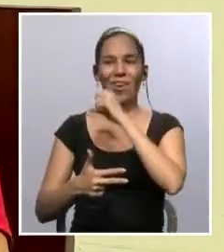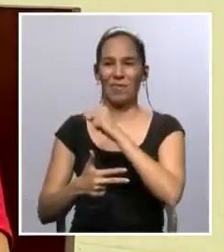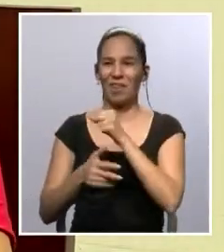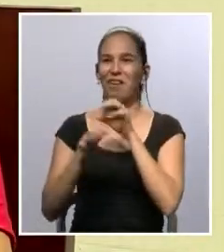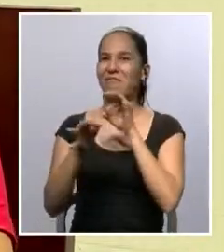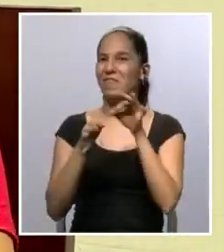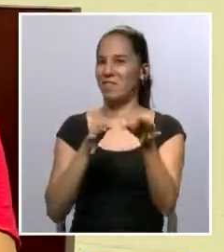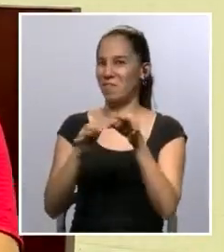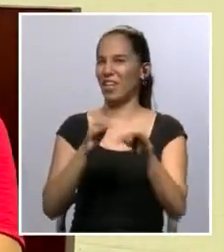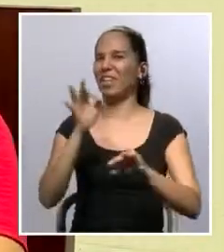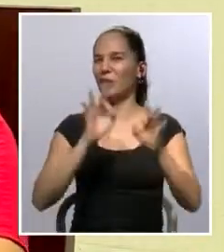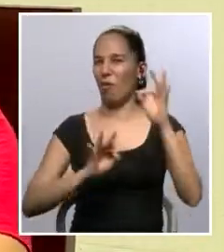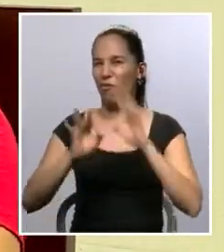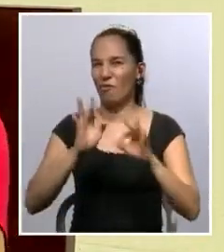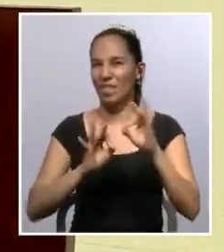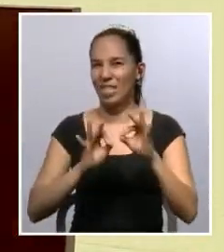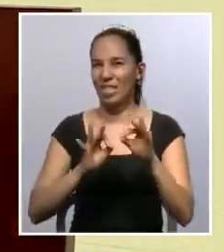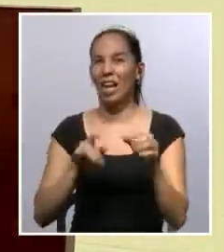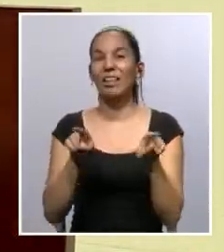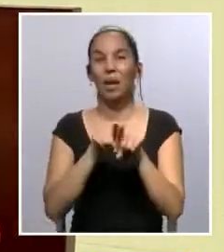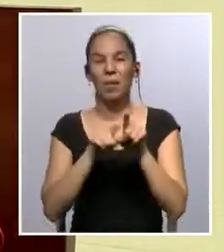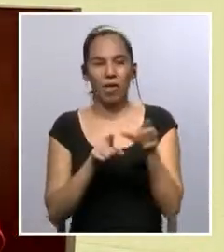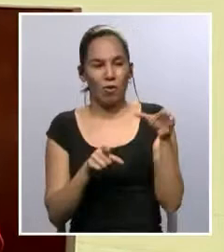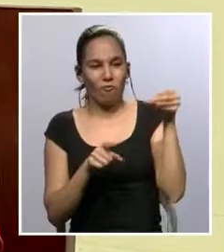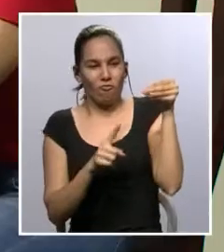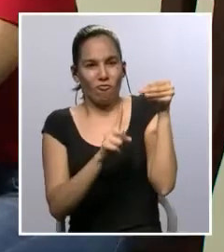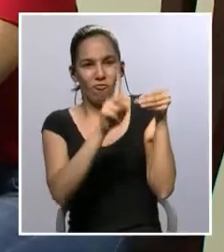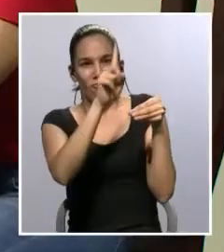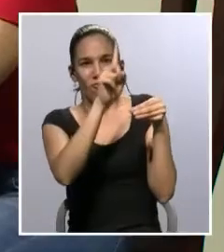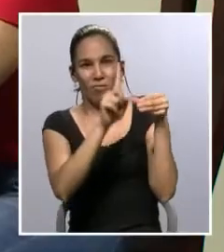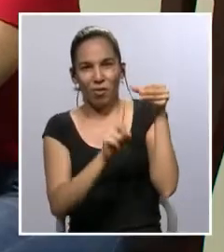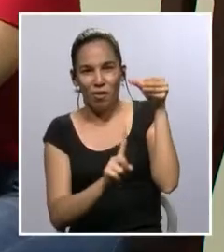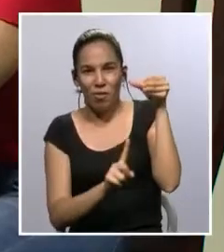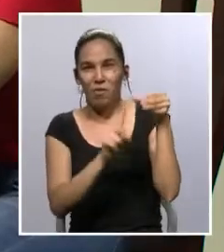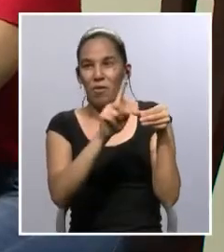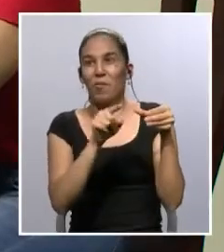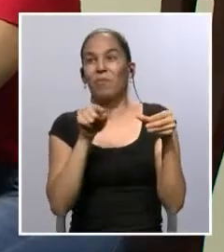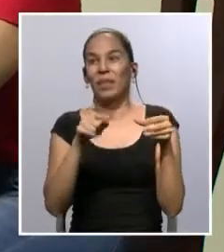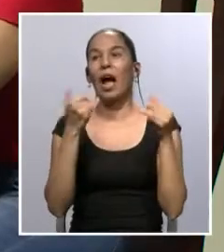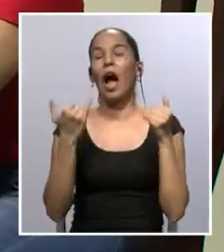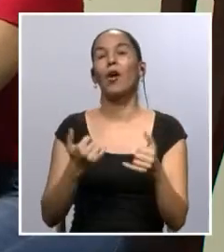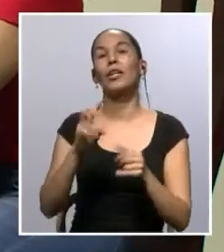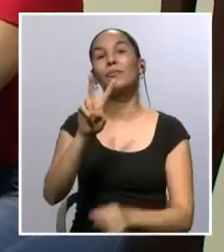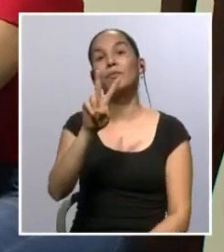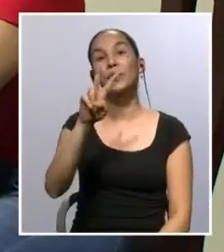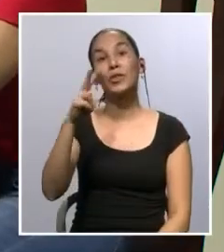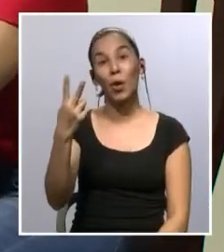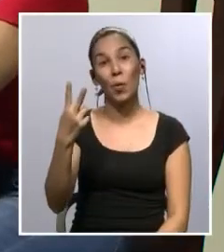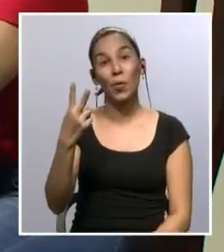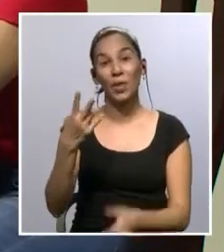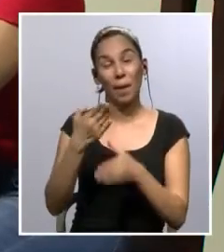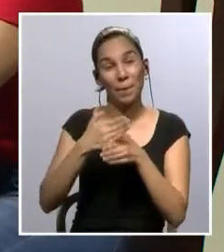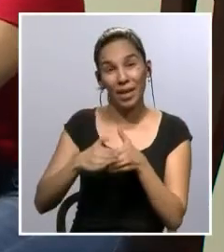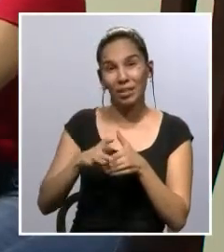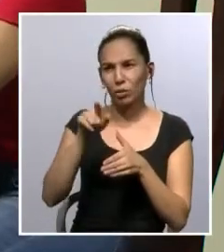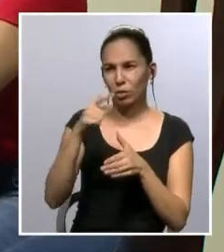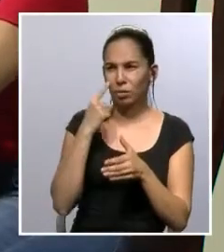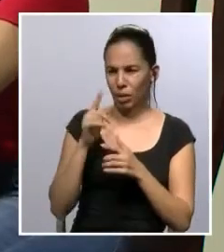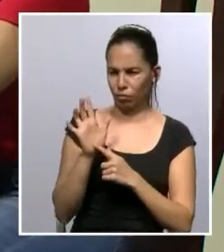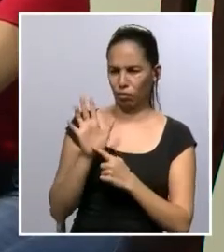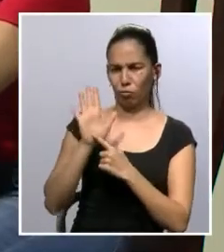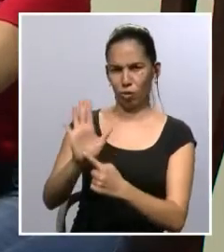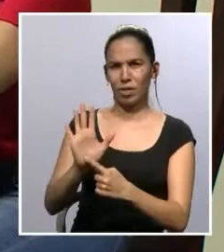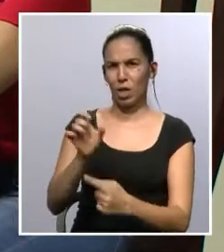una explicación. Rachid, en esta segunda parte que tenemos acá a Superman y que usted viene muy